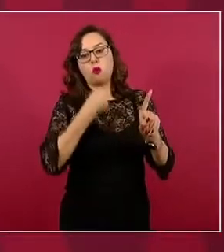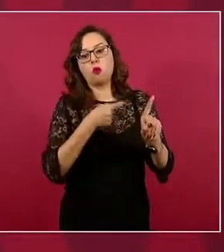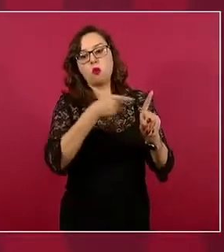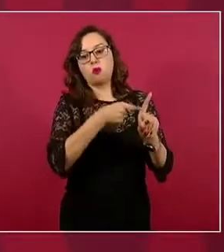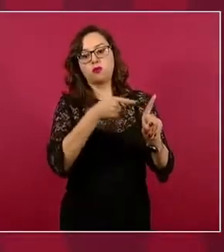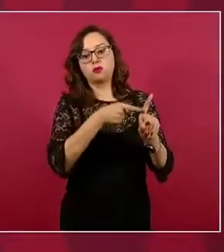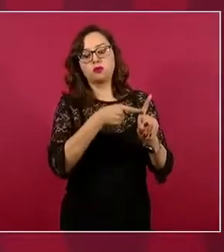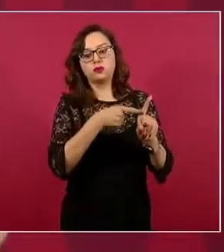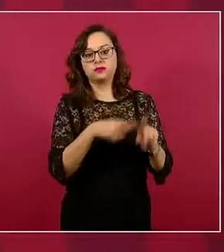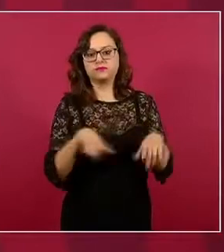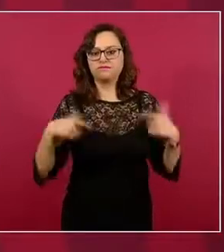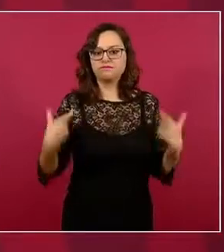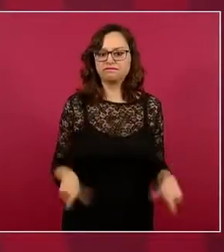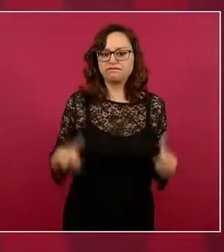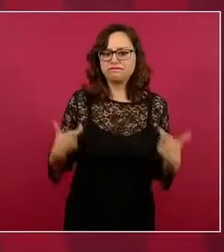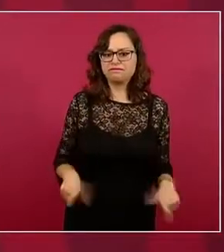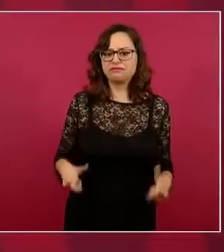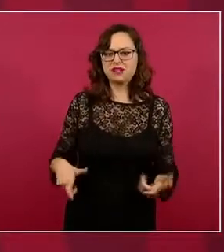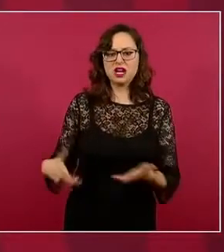obtuvo